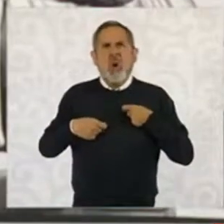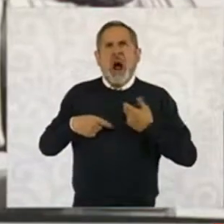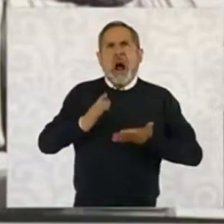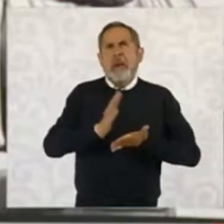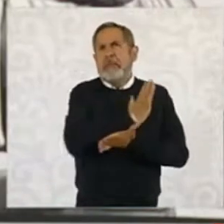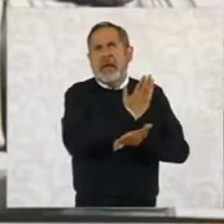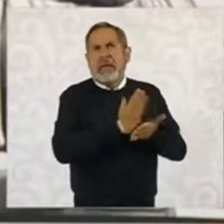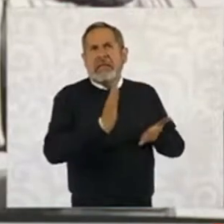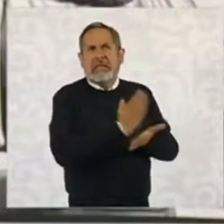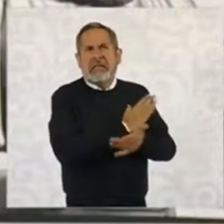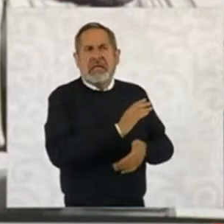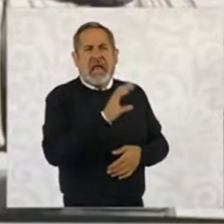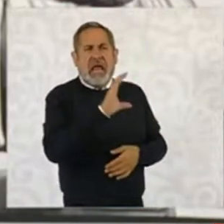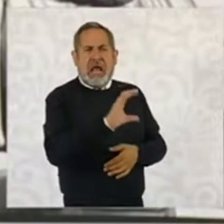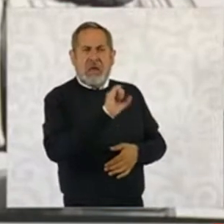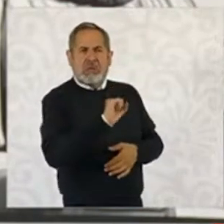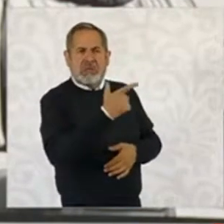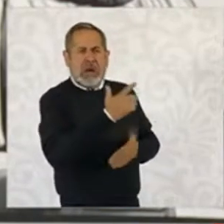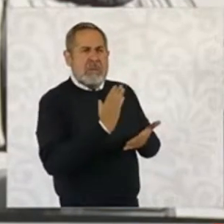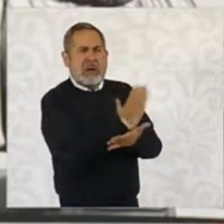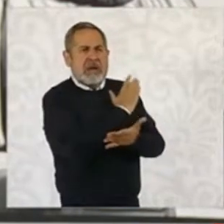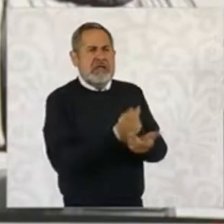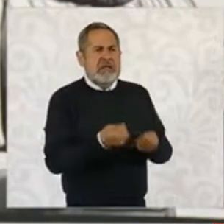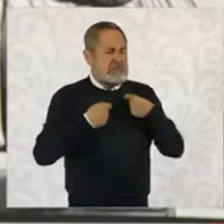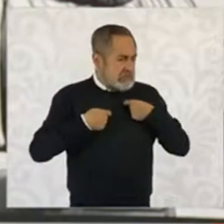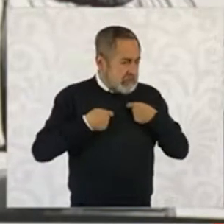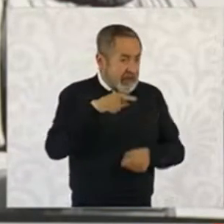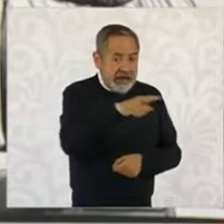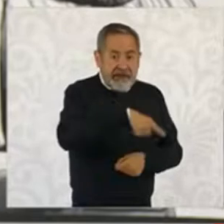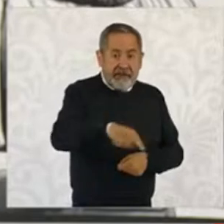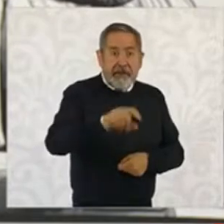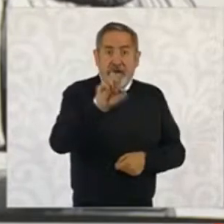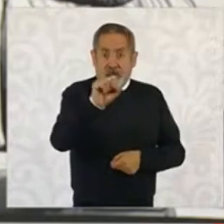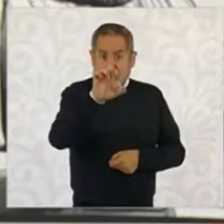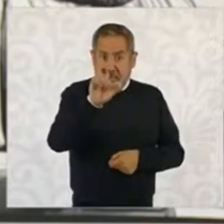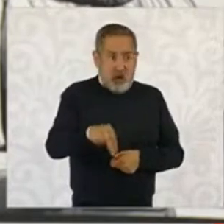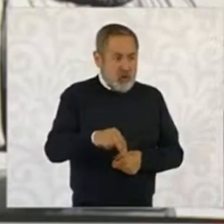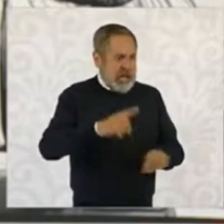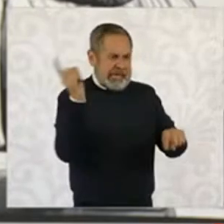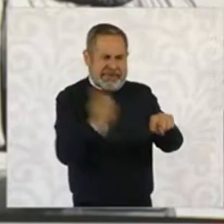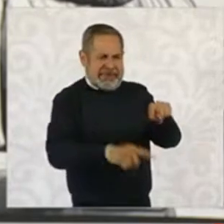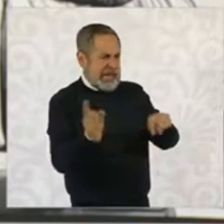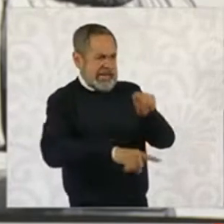lo anterior y quita a todos los de la Suprema Corte.